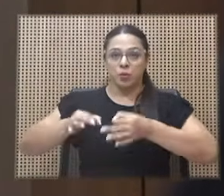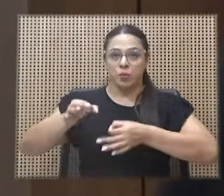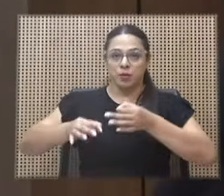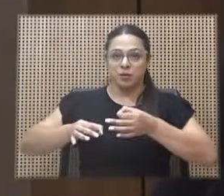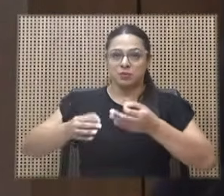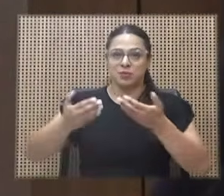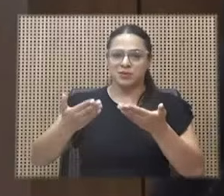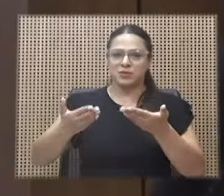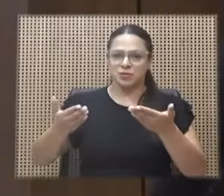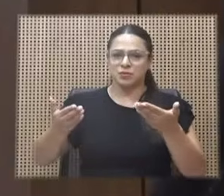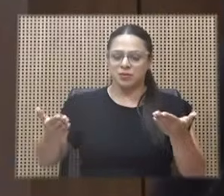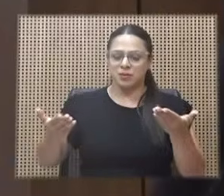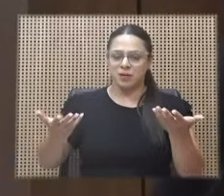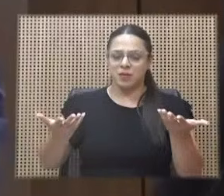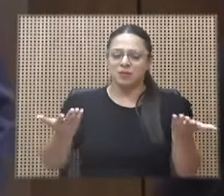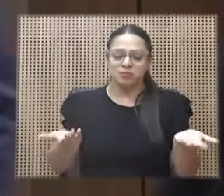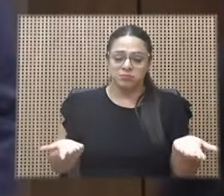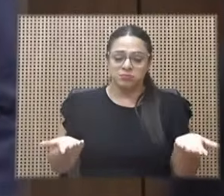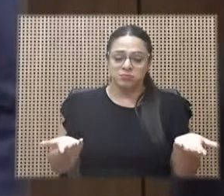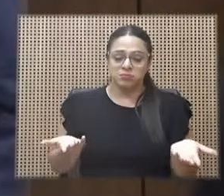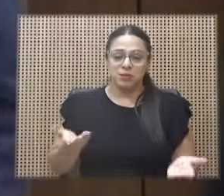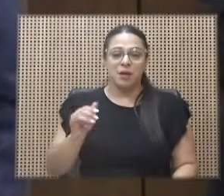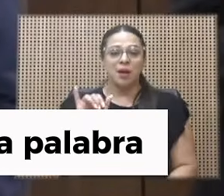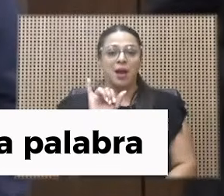instrumental. A mí me parece que lo de